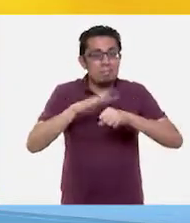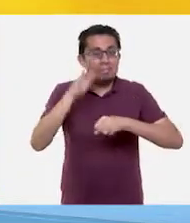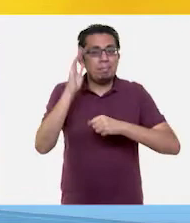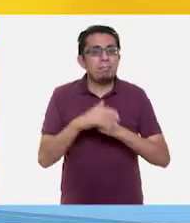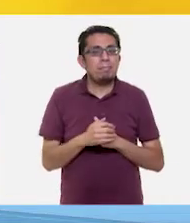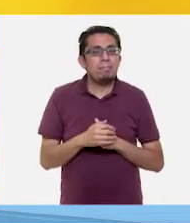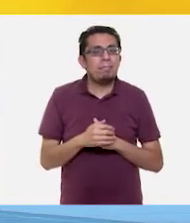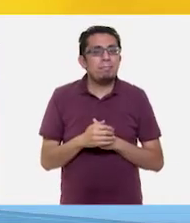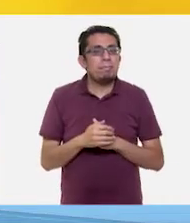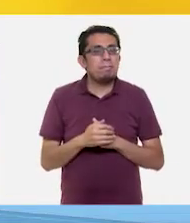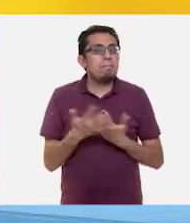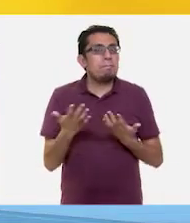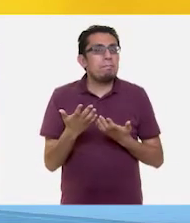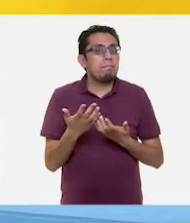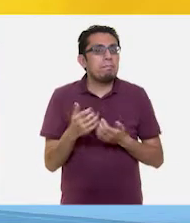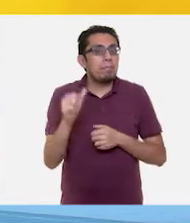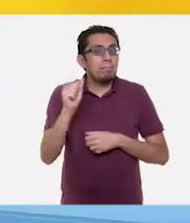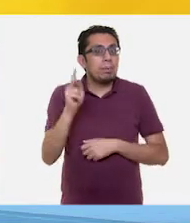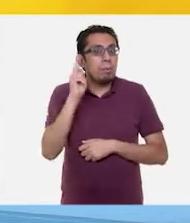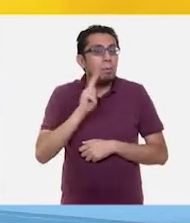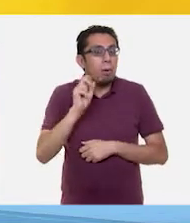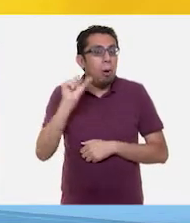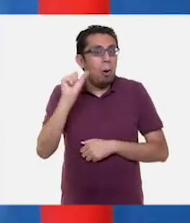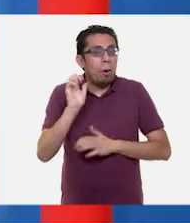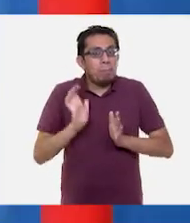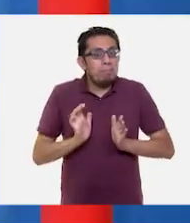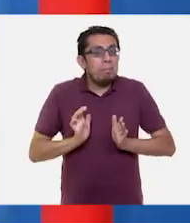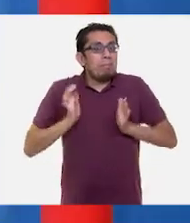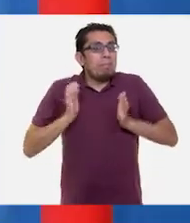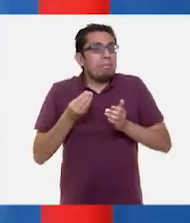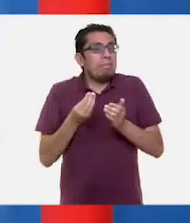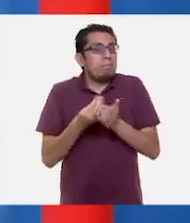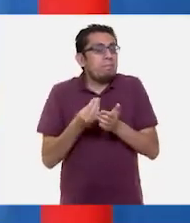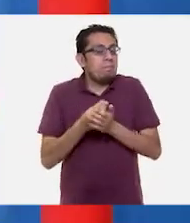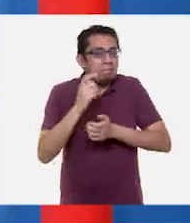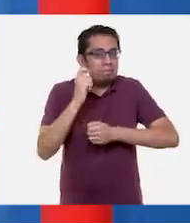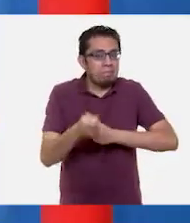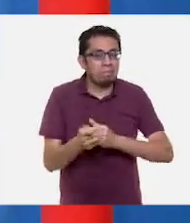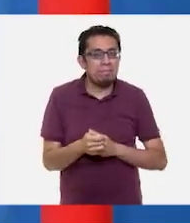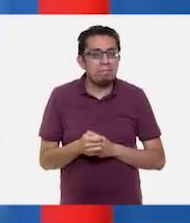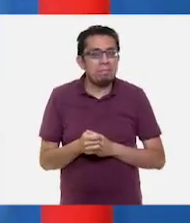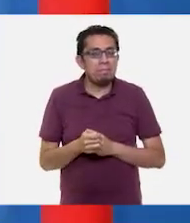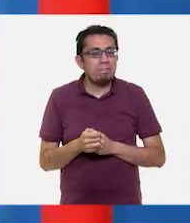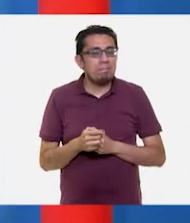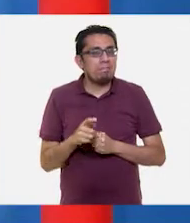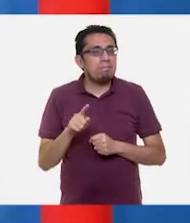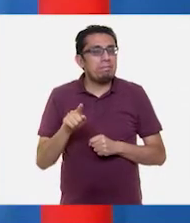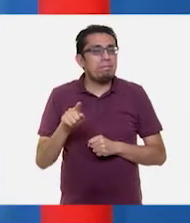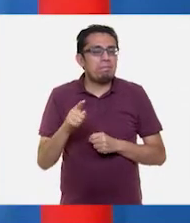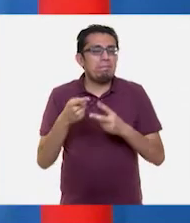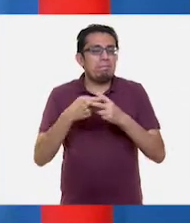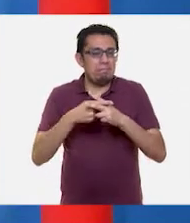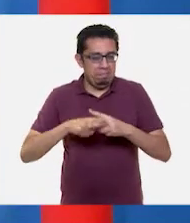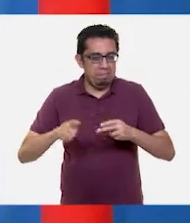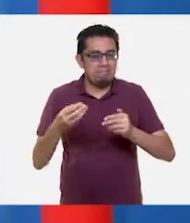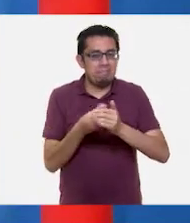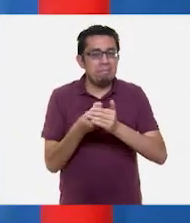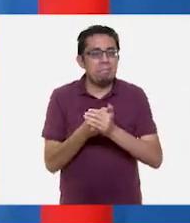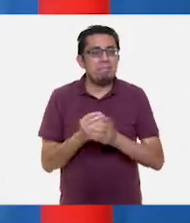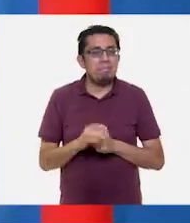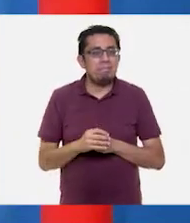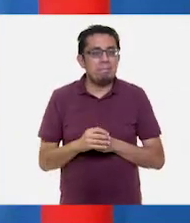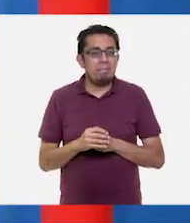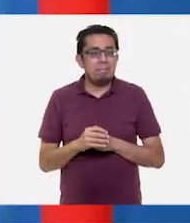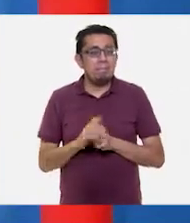ver qué sorpresas encontraremos en la sesión de hoy. Pues entonces, no se diga más y empecemos con la clase. Ya